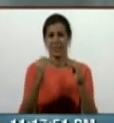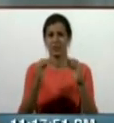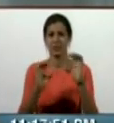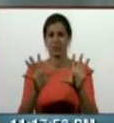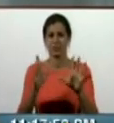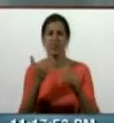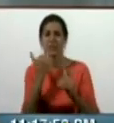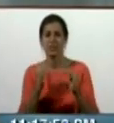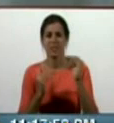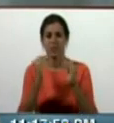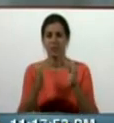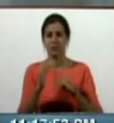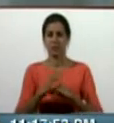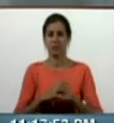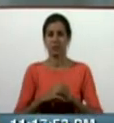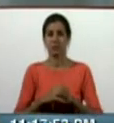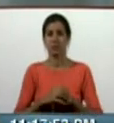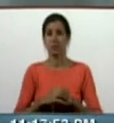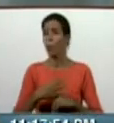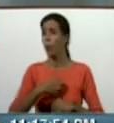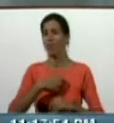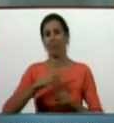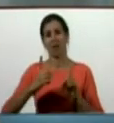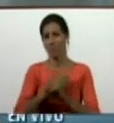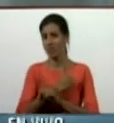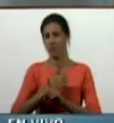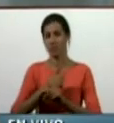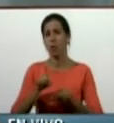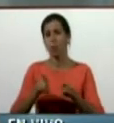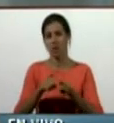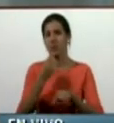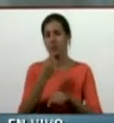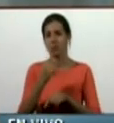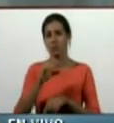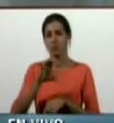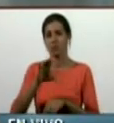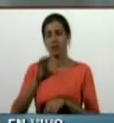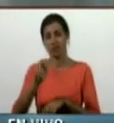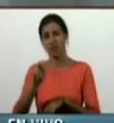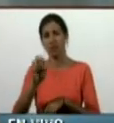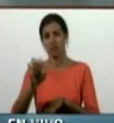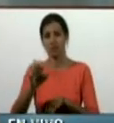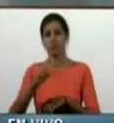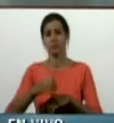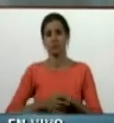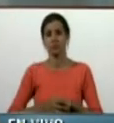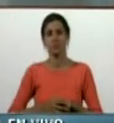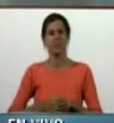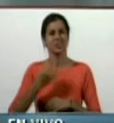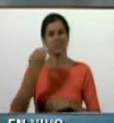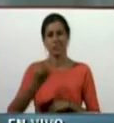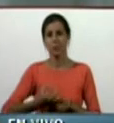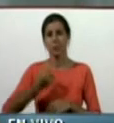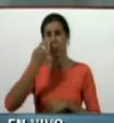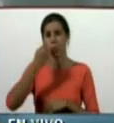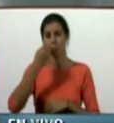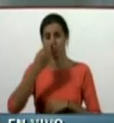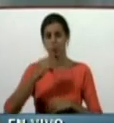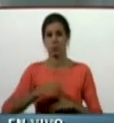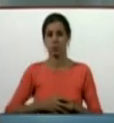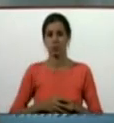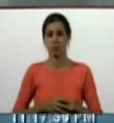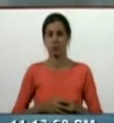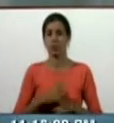tendencia irreversible como el Consejo Nacional Electoral tiene acostumbrado al país.